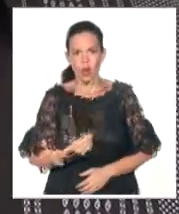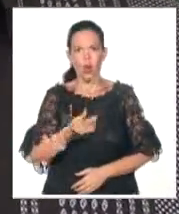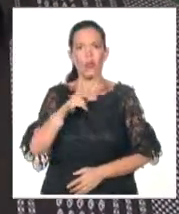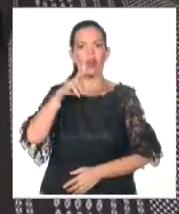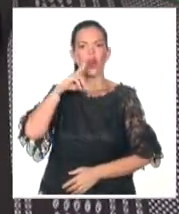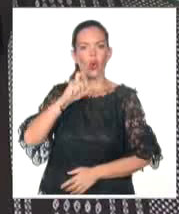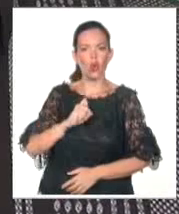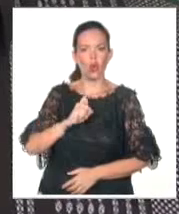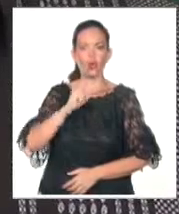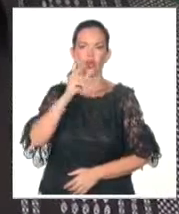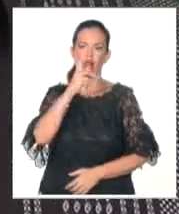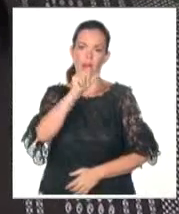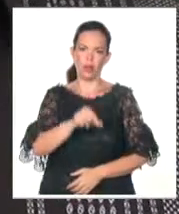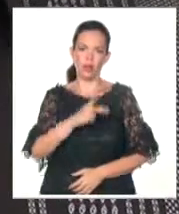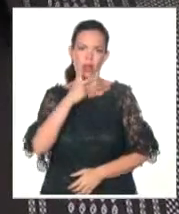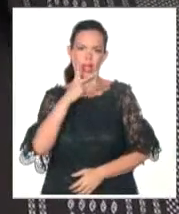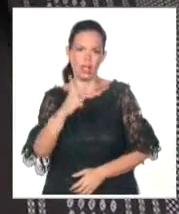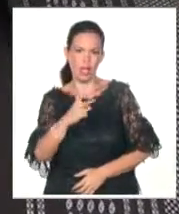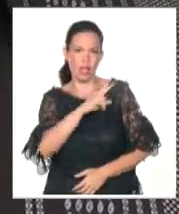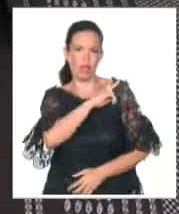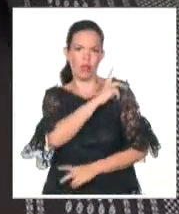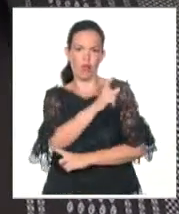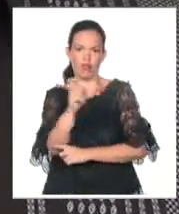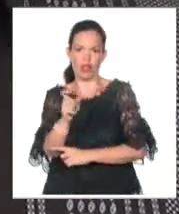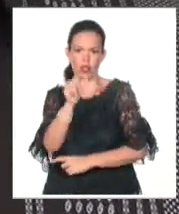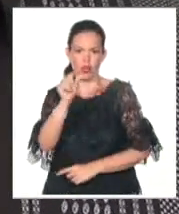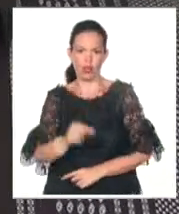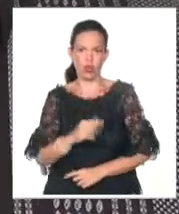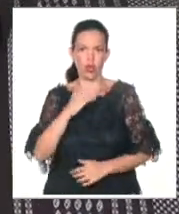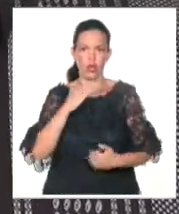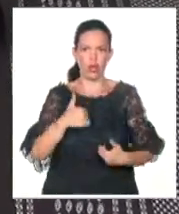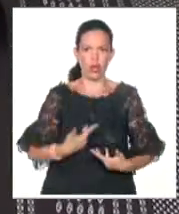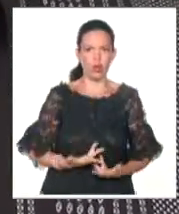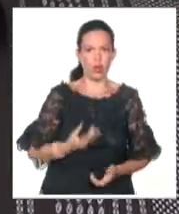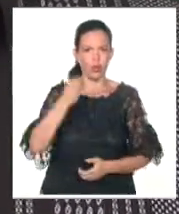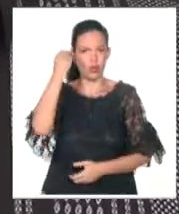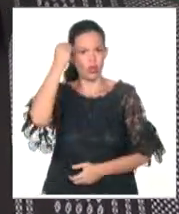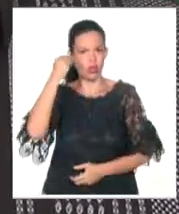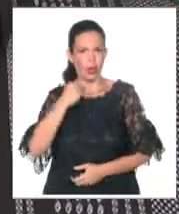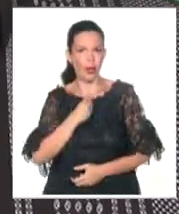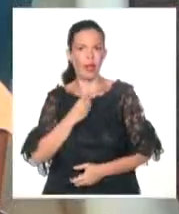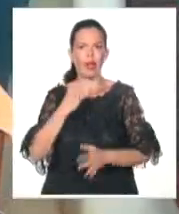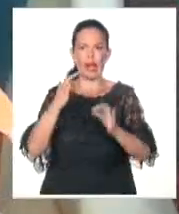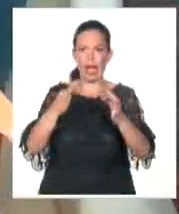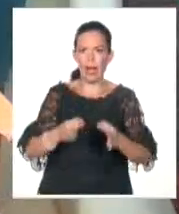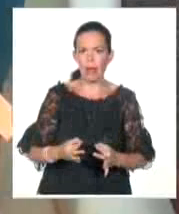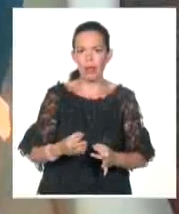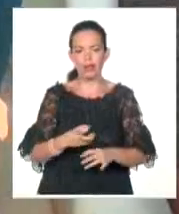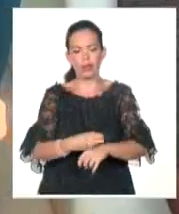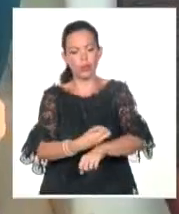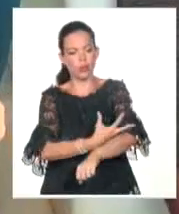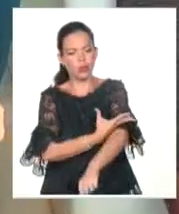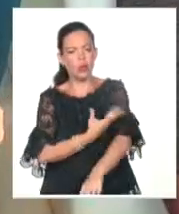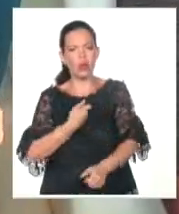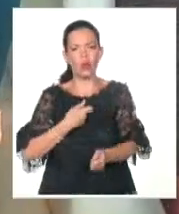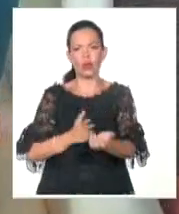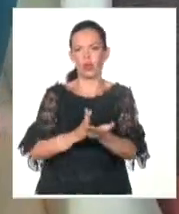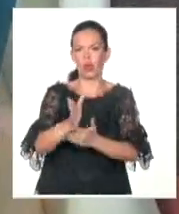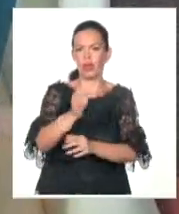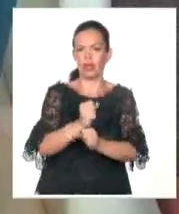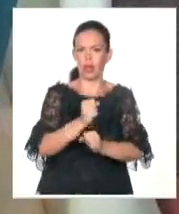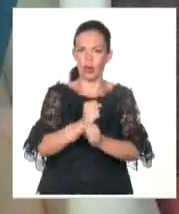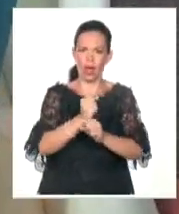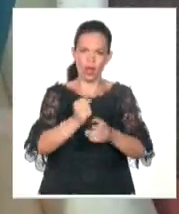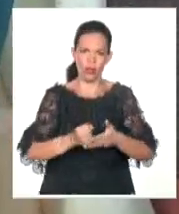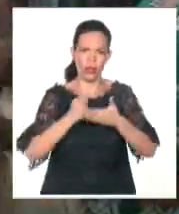conocer sobre el trabajo de los niños que conviven aquí, que realmente los inspira mucho a seguir trabajando con el pueblo de Cuba y en